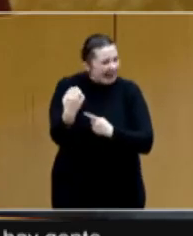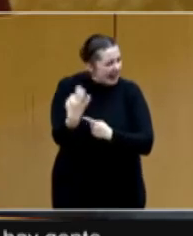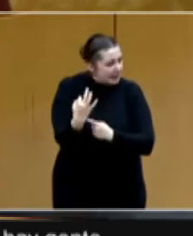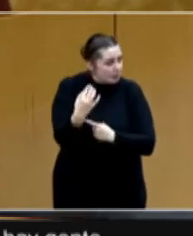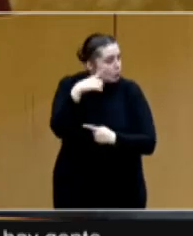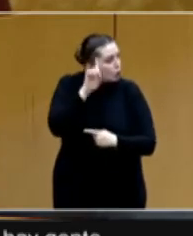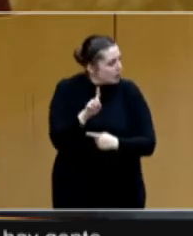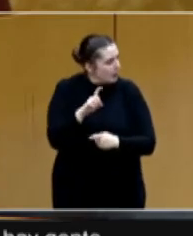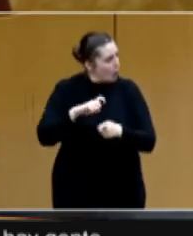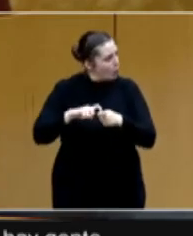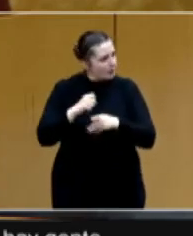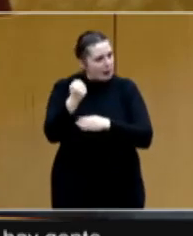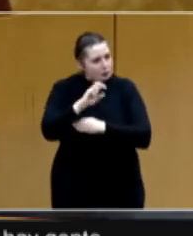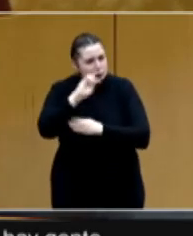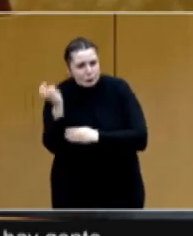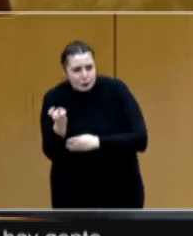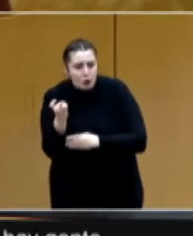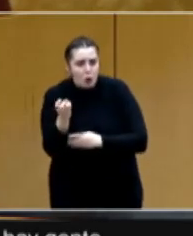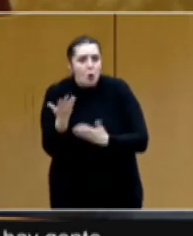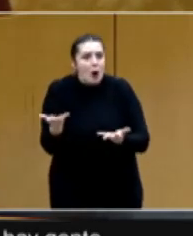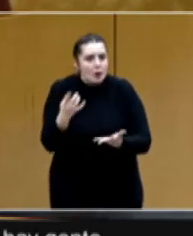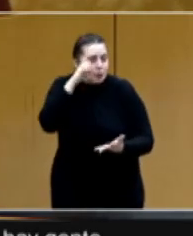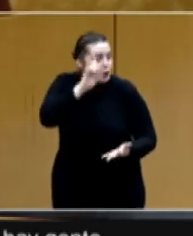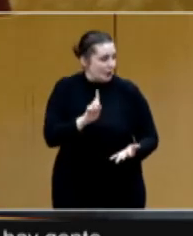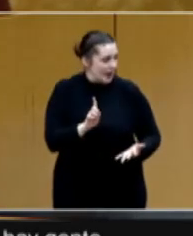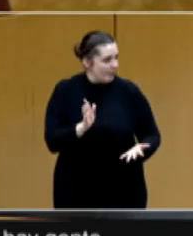o qué tipo de apoyos hay entonces